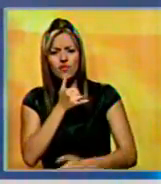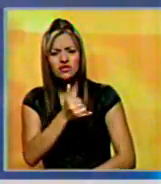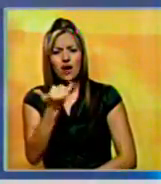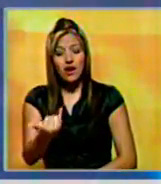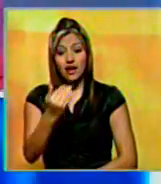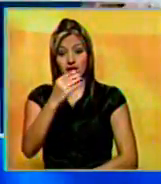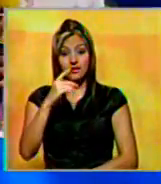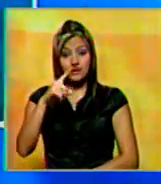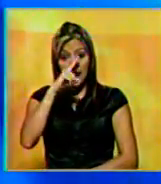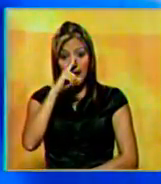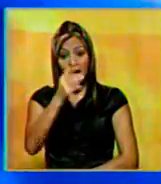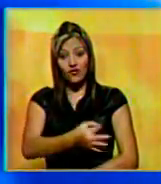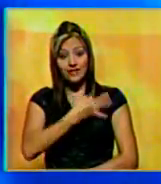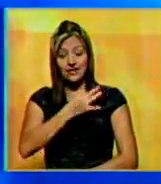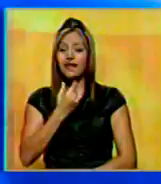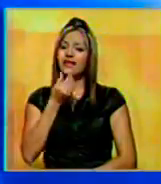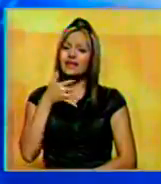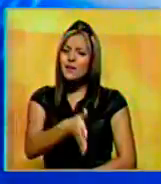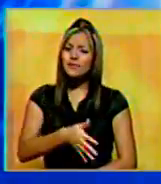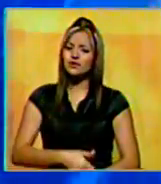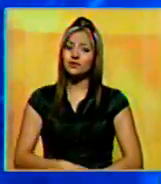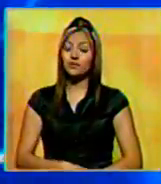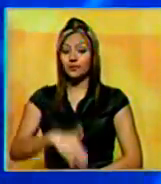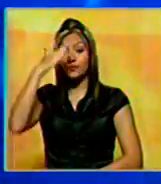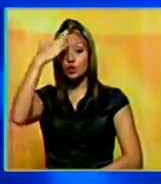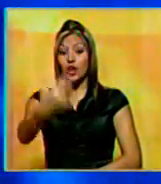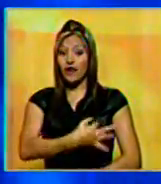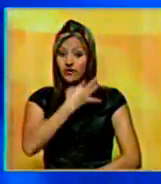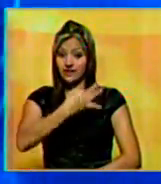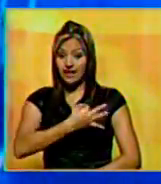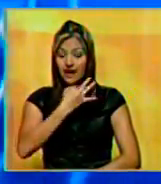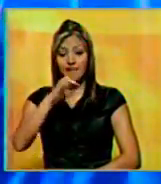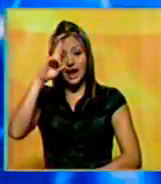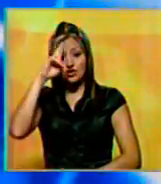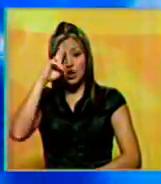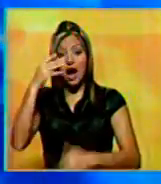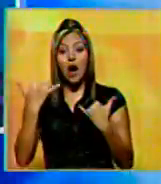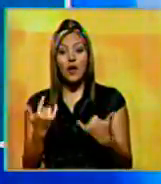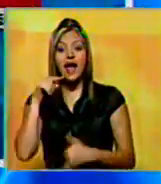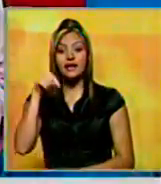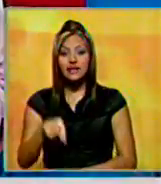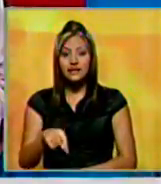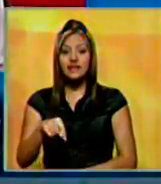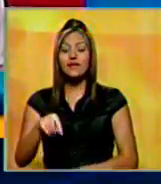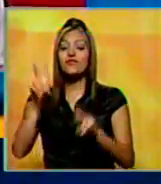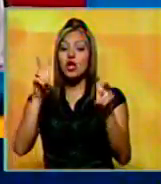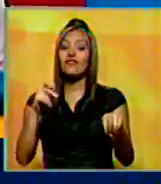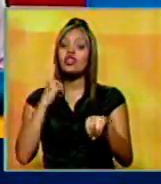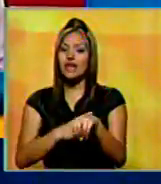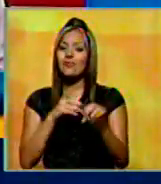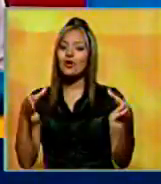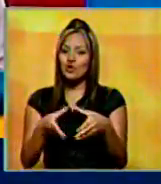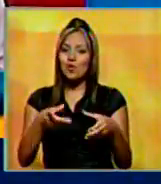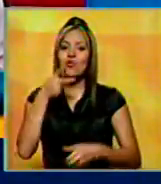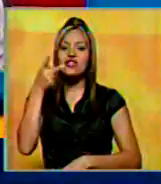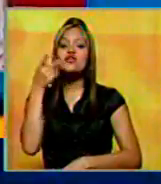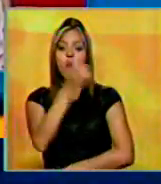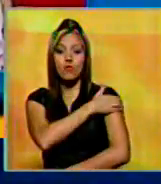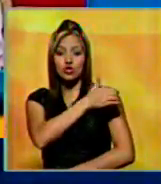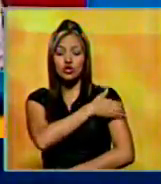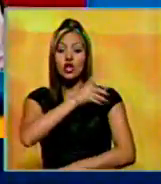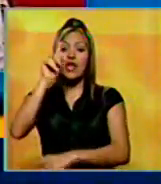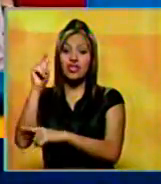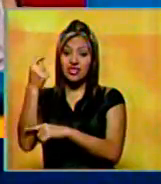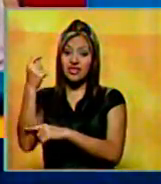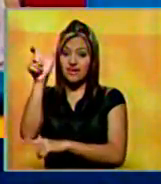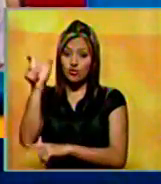compañera Carla Salcedo Flores. Buenas tardes, Carla, cuéntanos. Hola, buenas tardes, Ana. En efecto, estamos acá en la sede de Un Nuevo Tiempo. El diputado